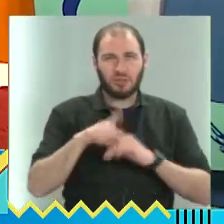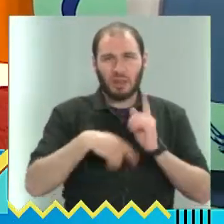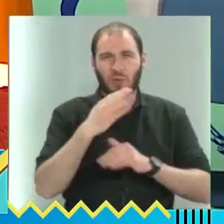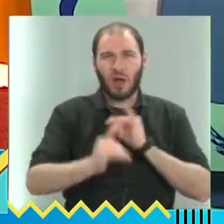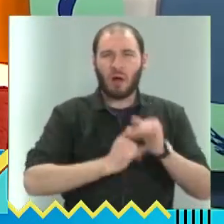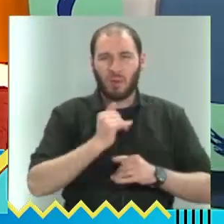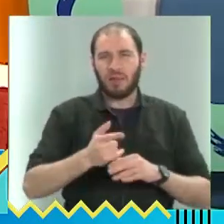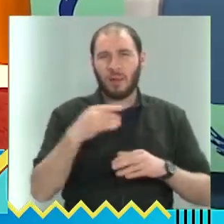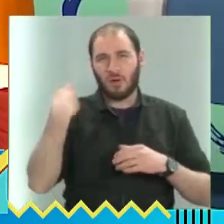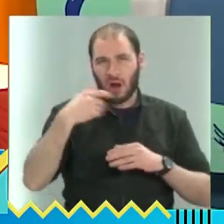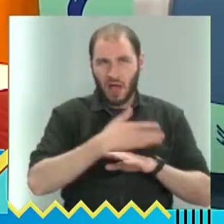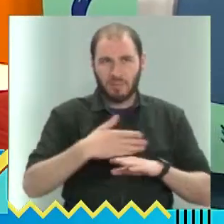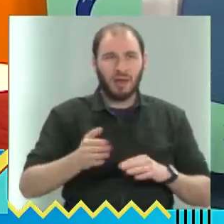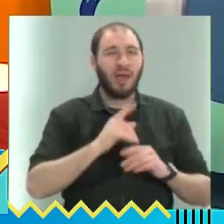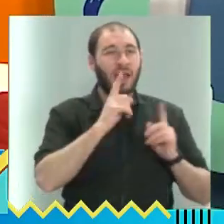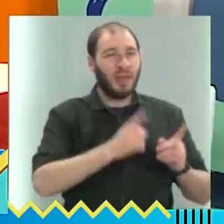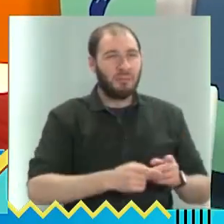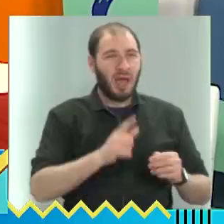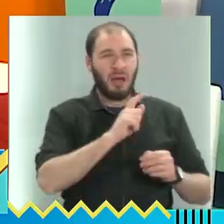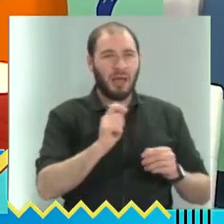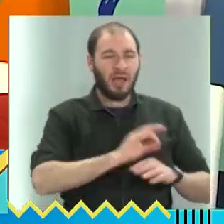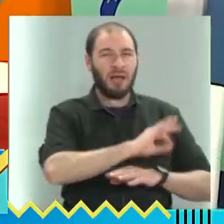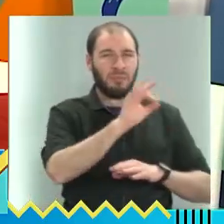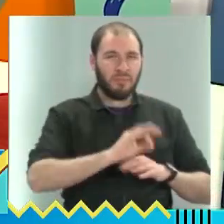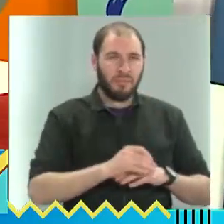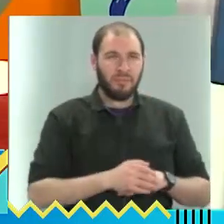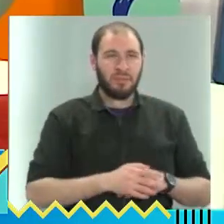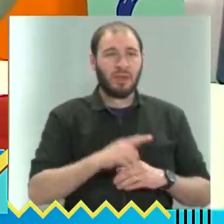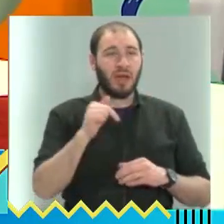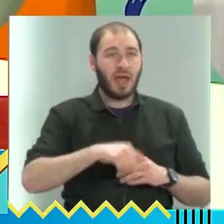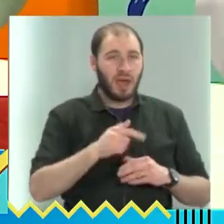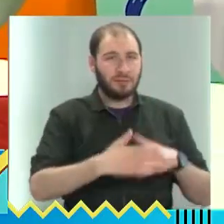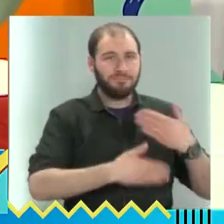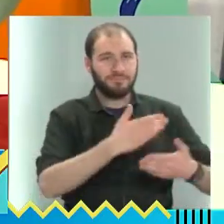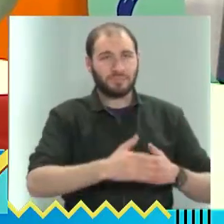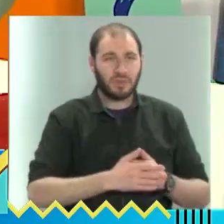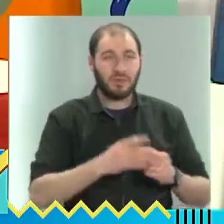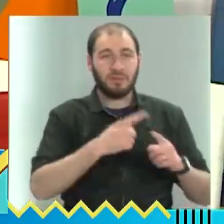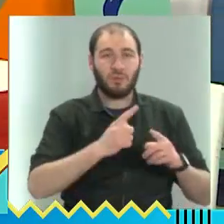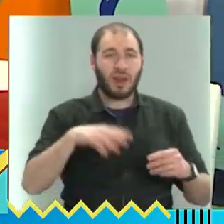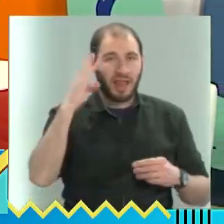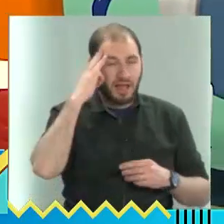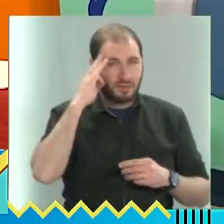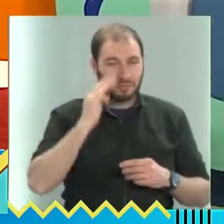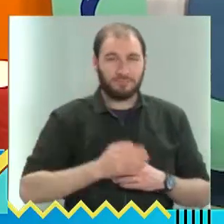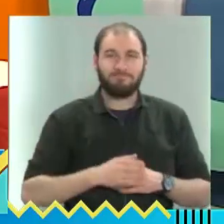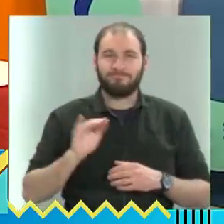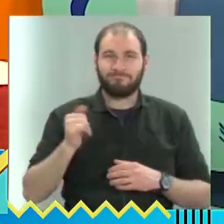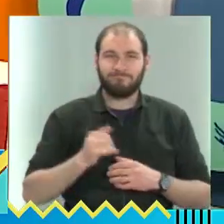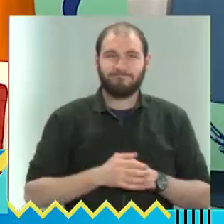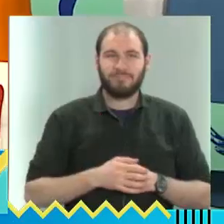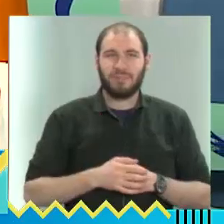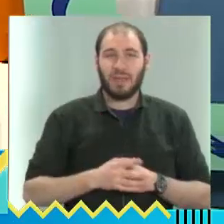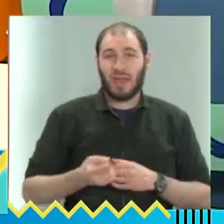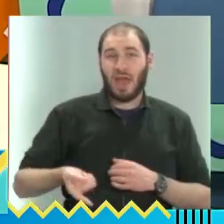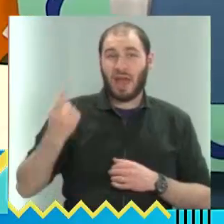ir repasando a lo largo del programa. Así es, y estamos en el mes de la arquitectura, que actualmente se está desarrollando un evento en la nave cultural. Exactamente, a partir